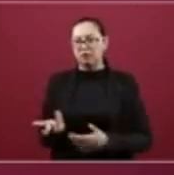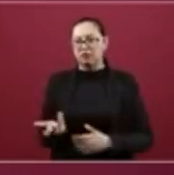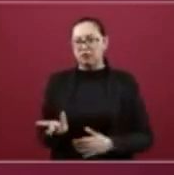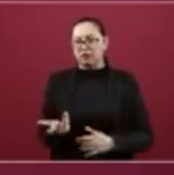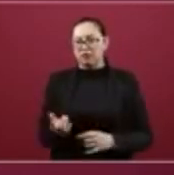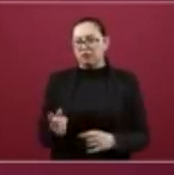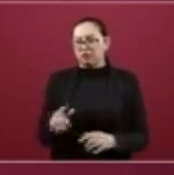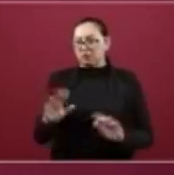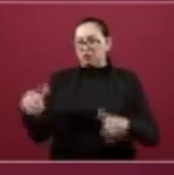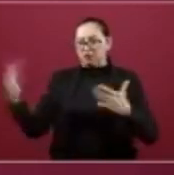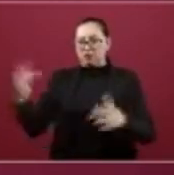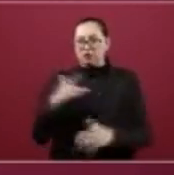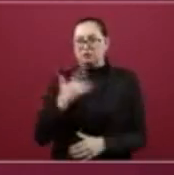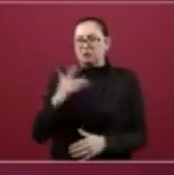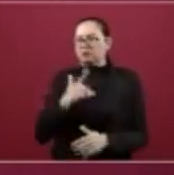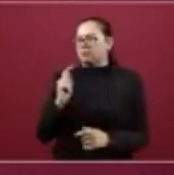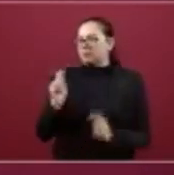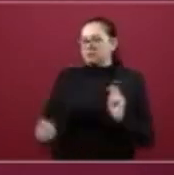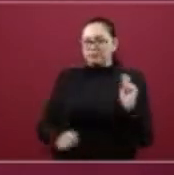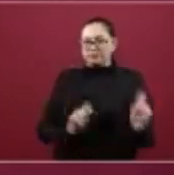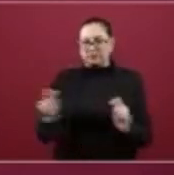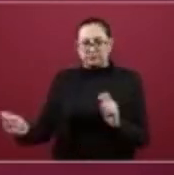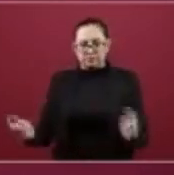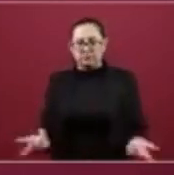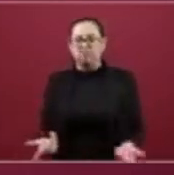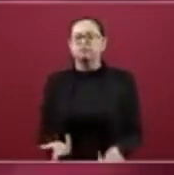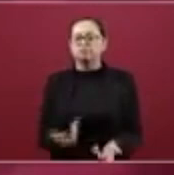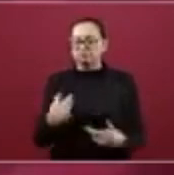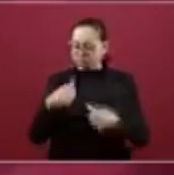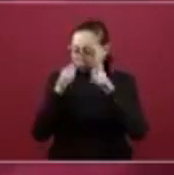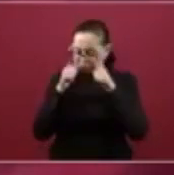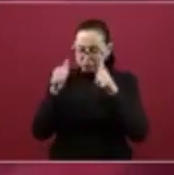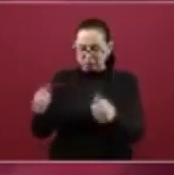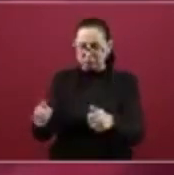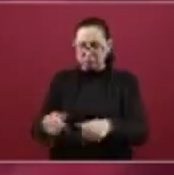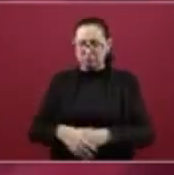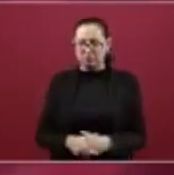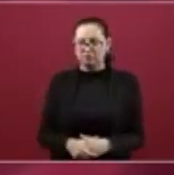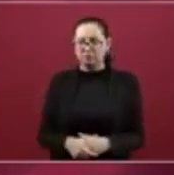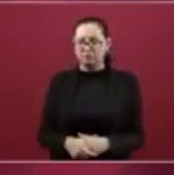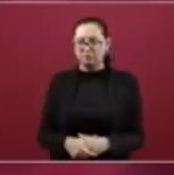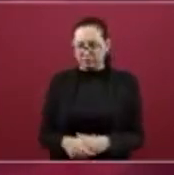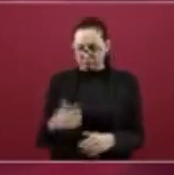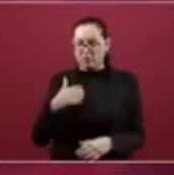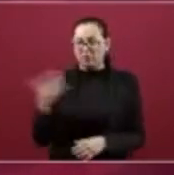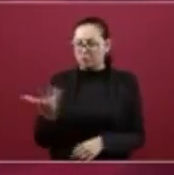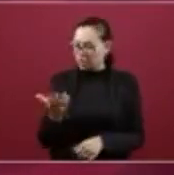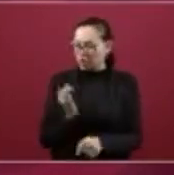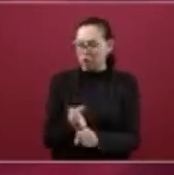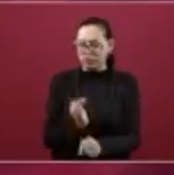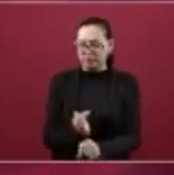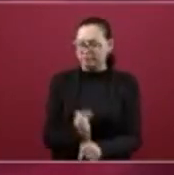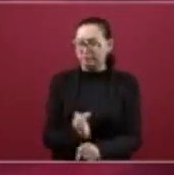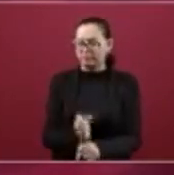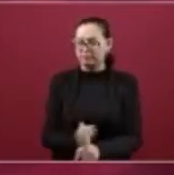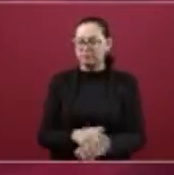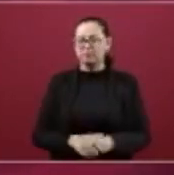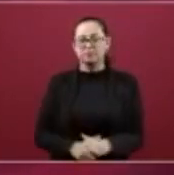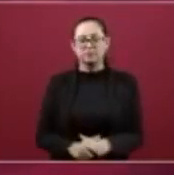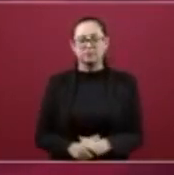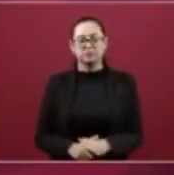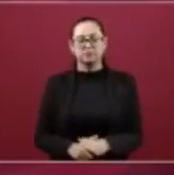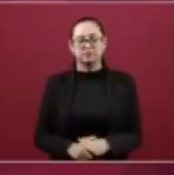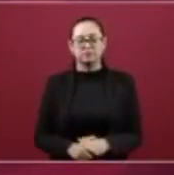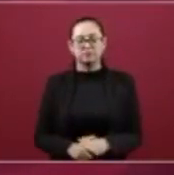los sentimientos de todos y atender a la gente. Eso es lo que vamos a hacer ahora mismo. Y, por ejemplo, en